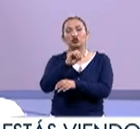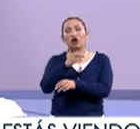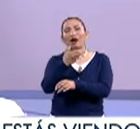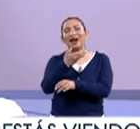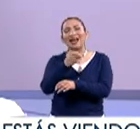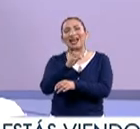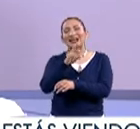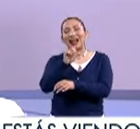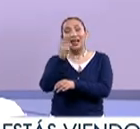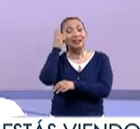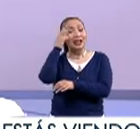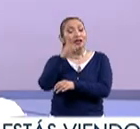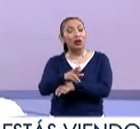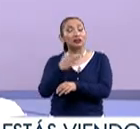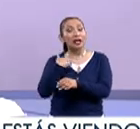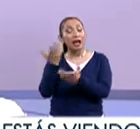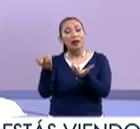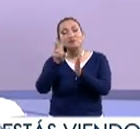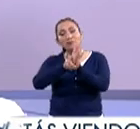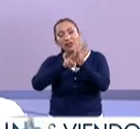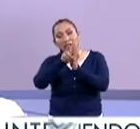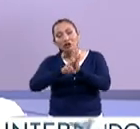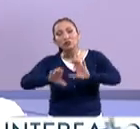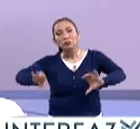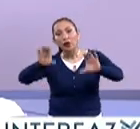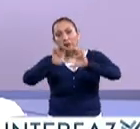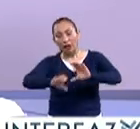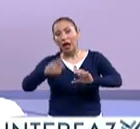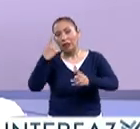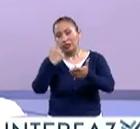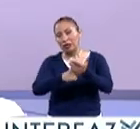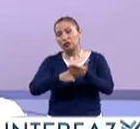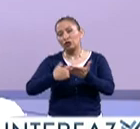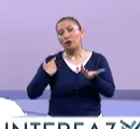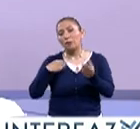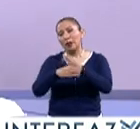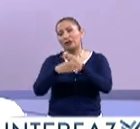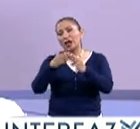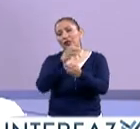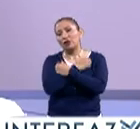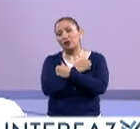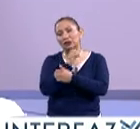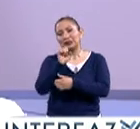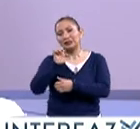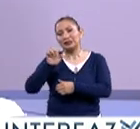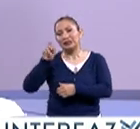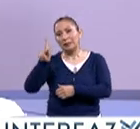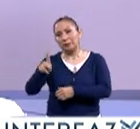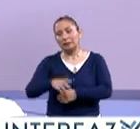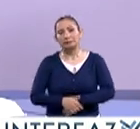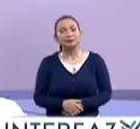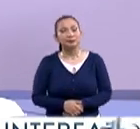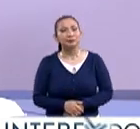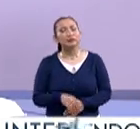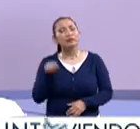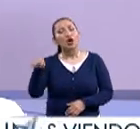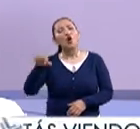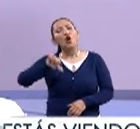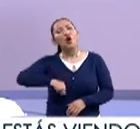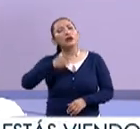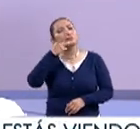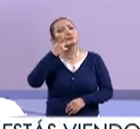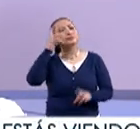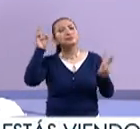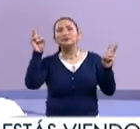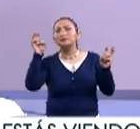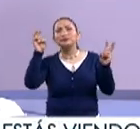medios audiovisuales e informáticos de la Dirección General de Materiales Educativos, por supuesto de la Secretaría de Educación Pública. Hoy